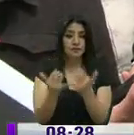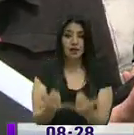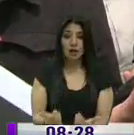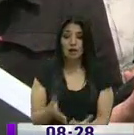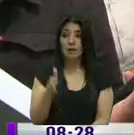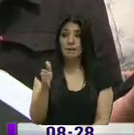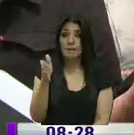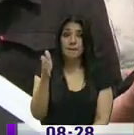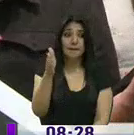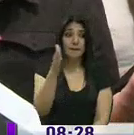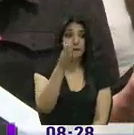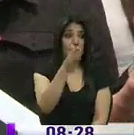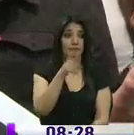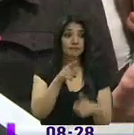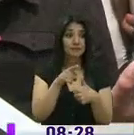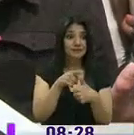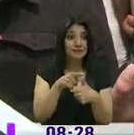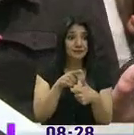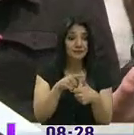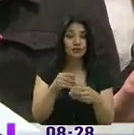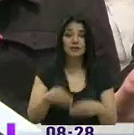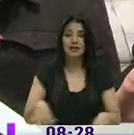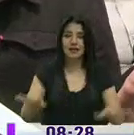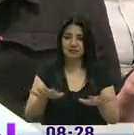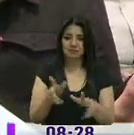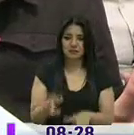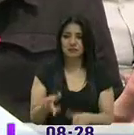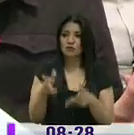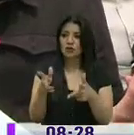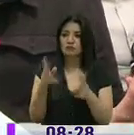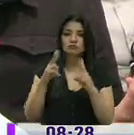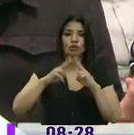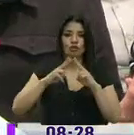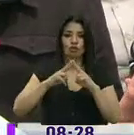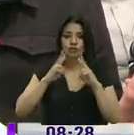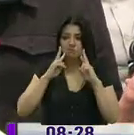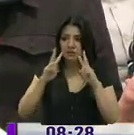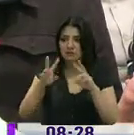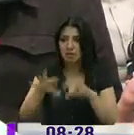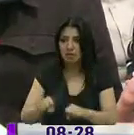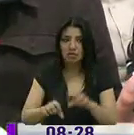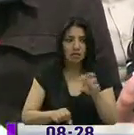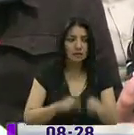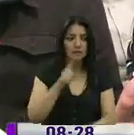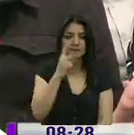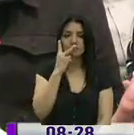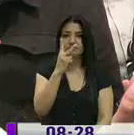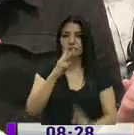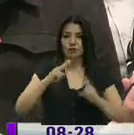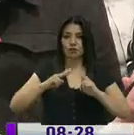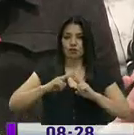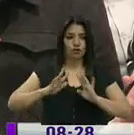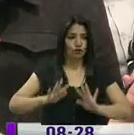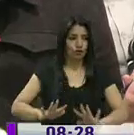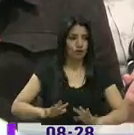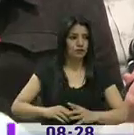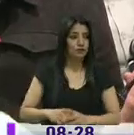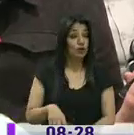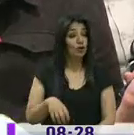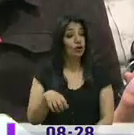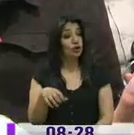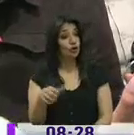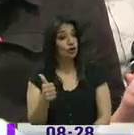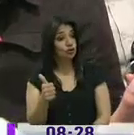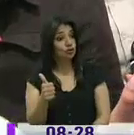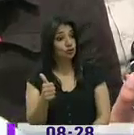por un lado estarán en terreno territorio para que conozcamos de manera directa qué es lo que está ocurriendo y por otro lado que los miembros de